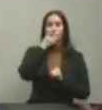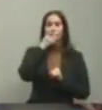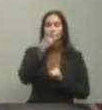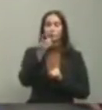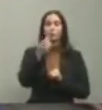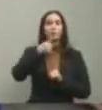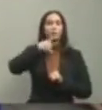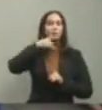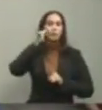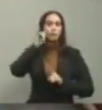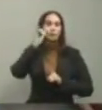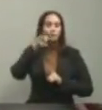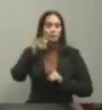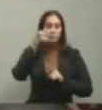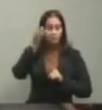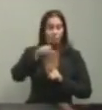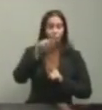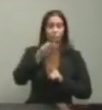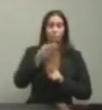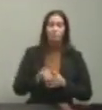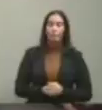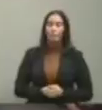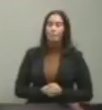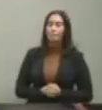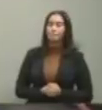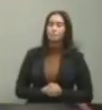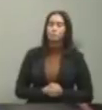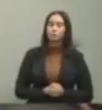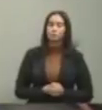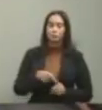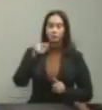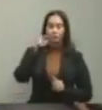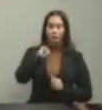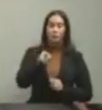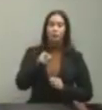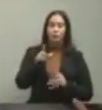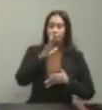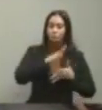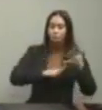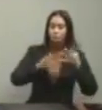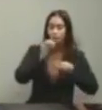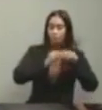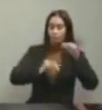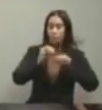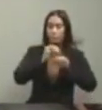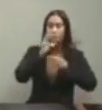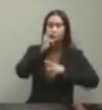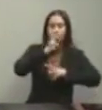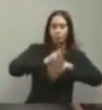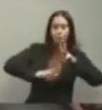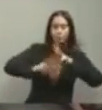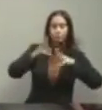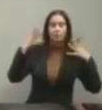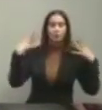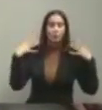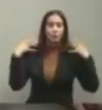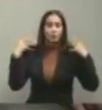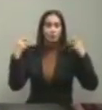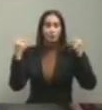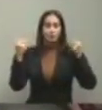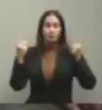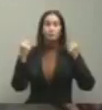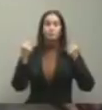día de ayer lo confirmó ante este escenario la organización mundial de la salud la organización panamericana de la salud